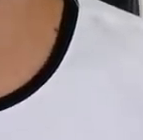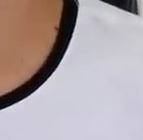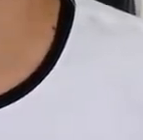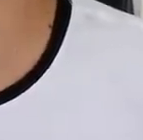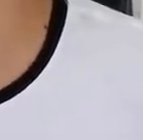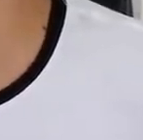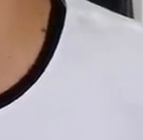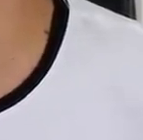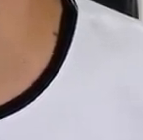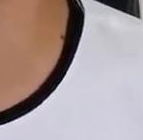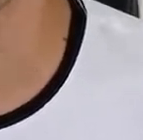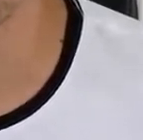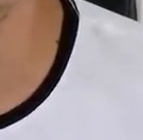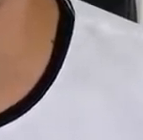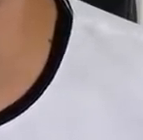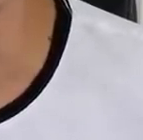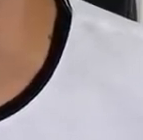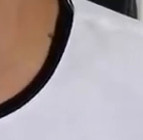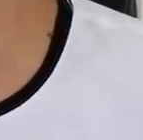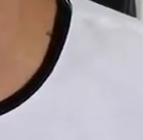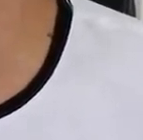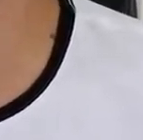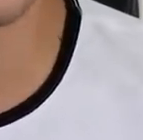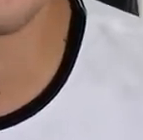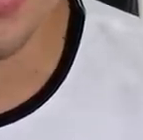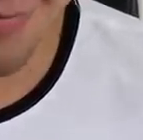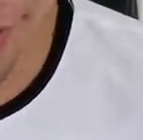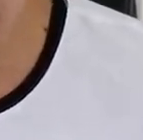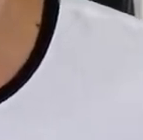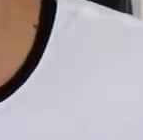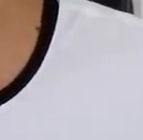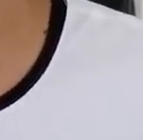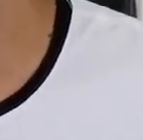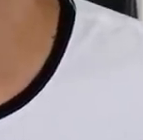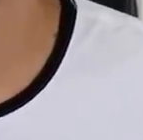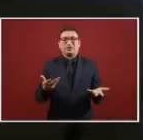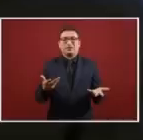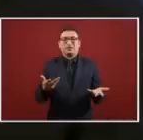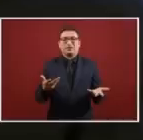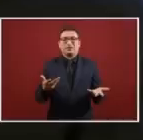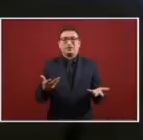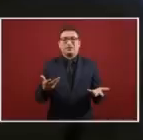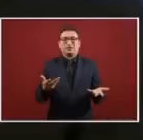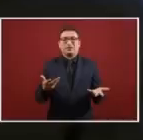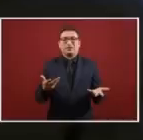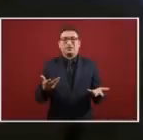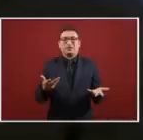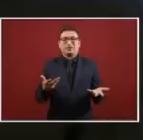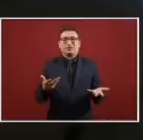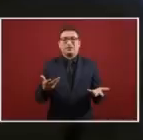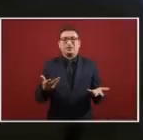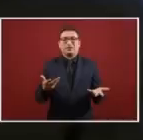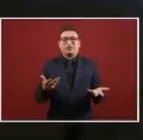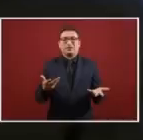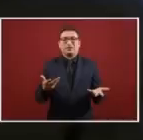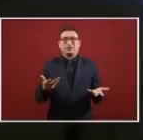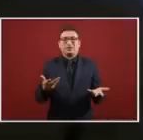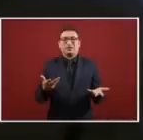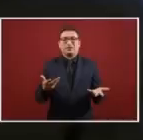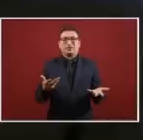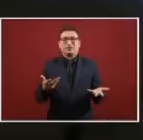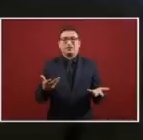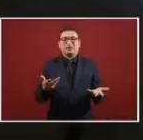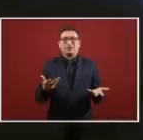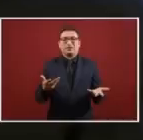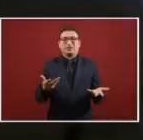vivo al presidente Andrés Manuel López Obrador. No solo al presidente, hoy al secretario Alfonso Durazo le dijeron